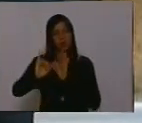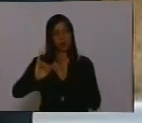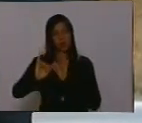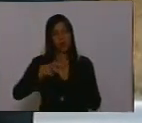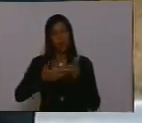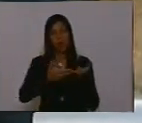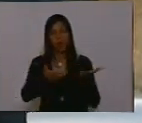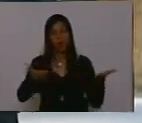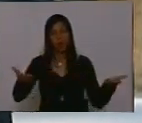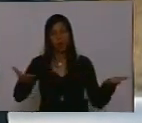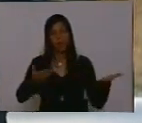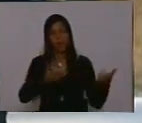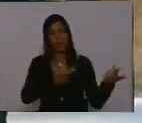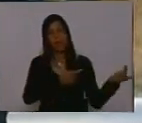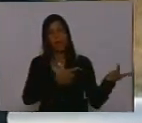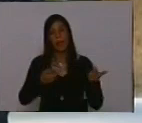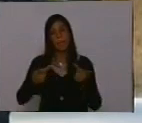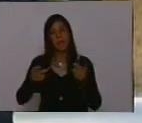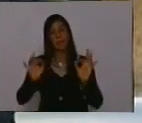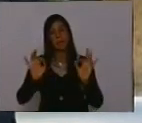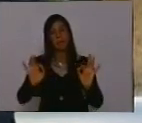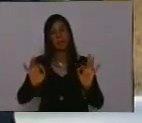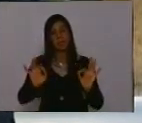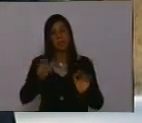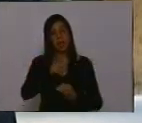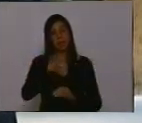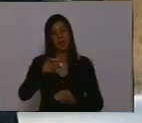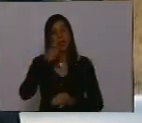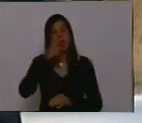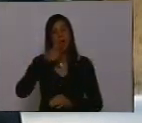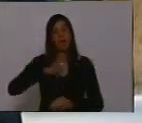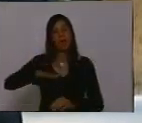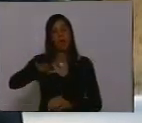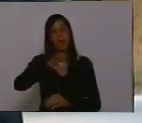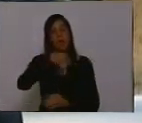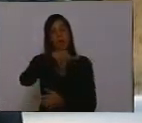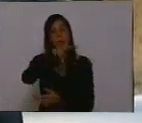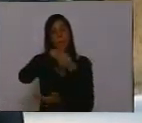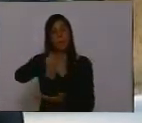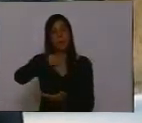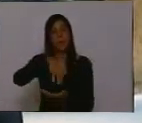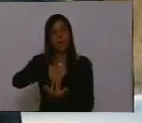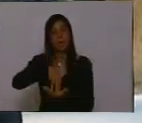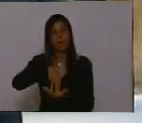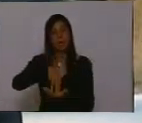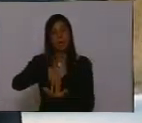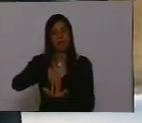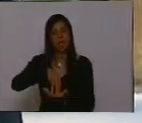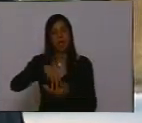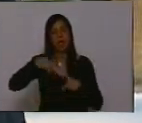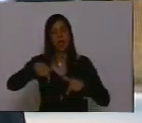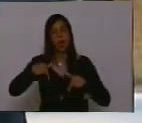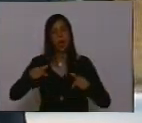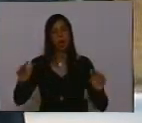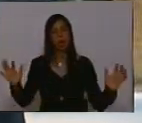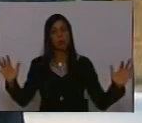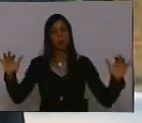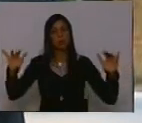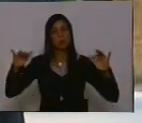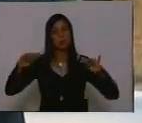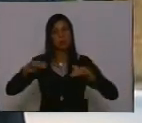invitados especiales, pueblo del Estado Miranda, que hoy nos acompaña en